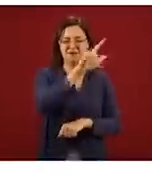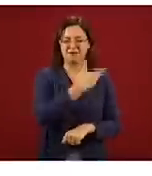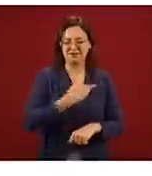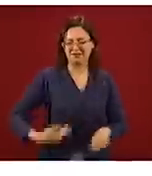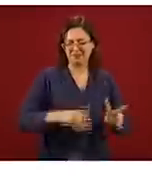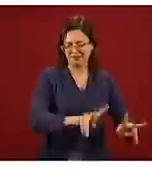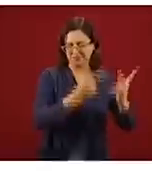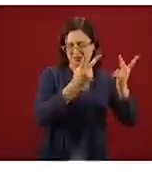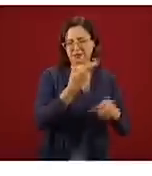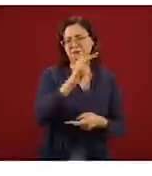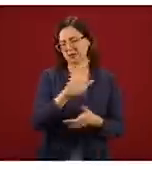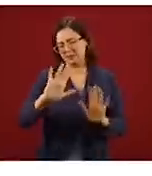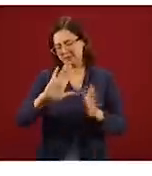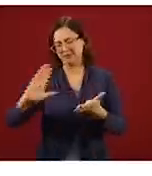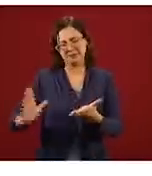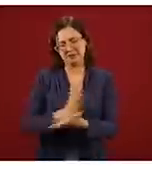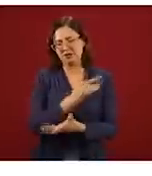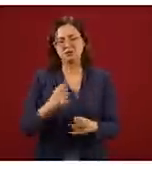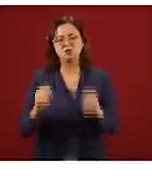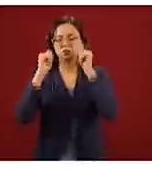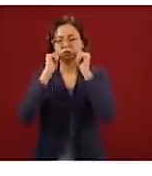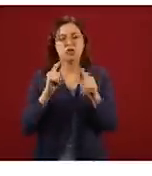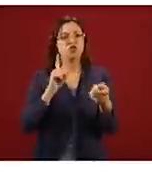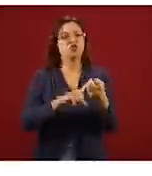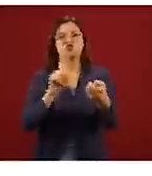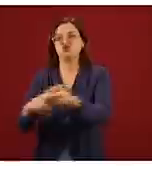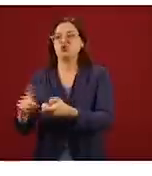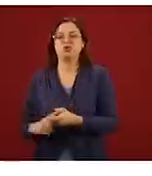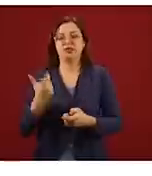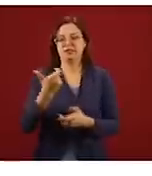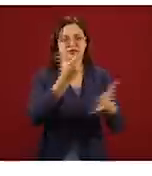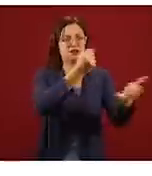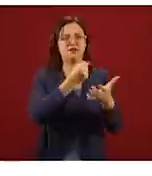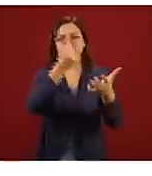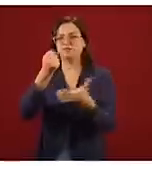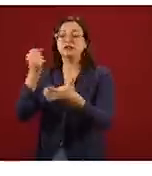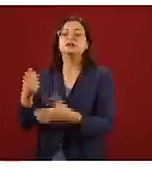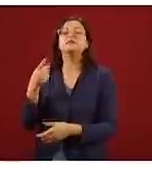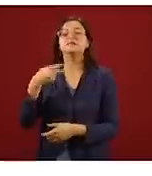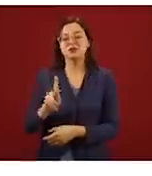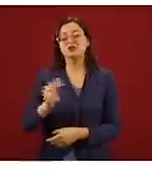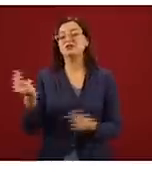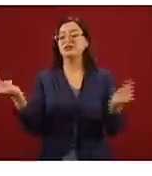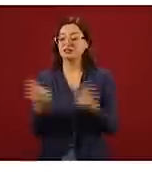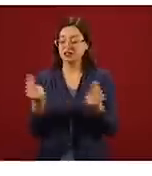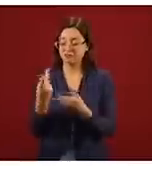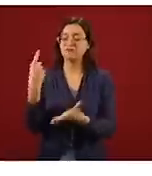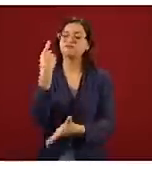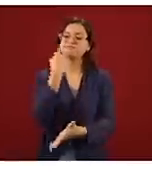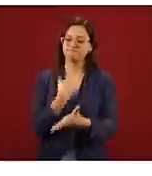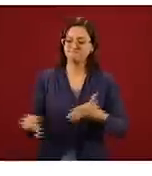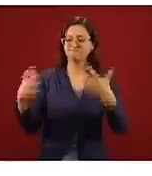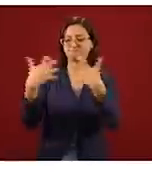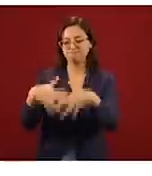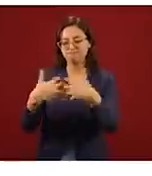también, independientemente de la fuente de financiamiento, que estamos buscando que estos equipos nos permitan sustituir